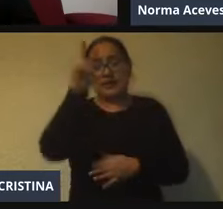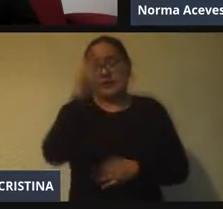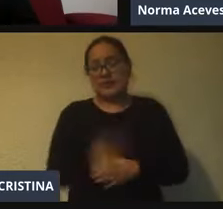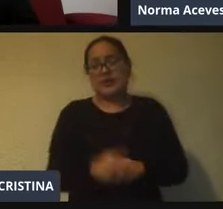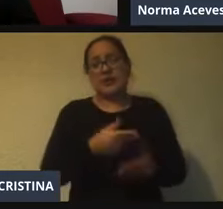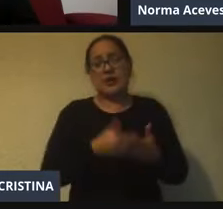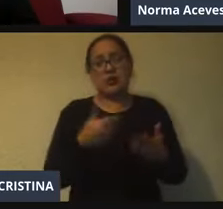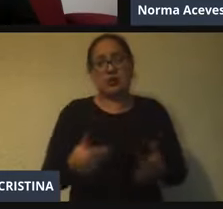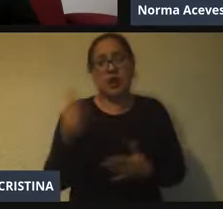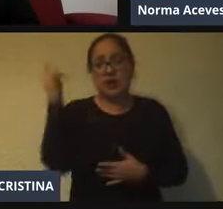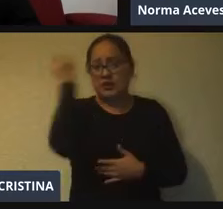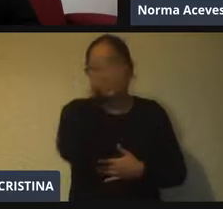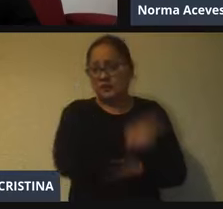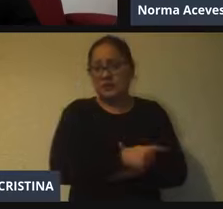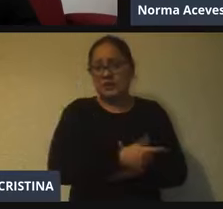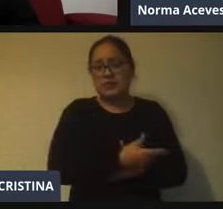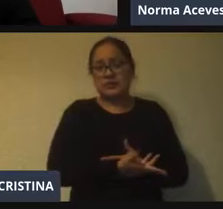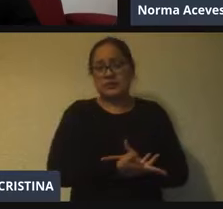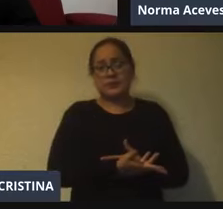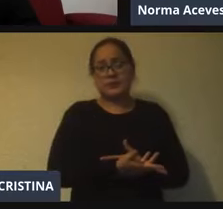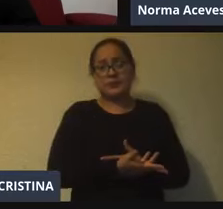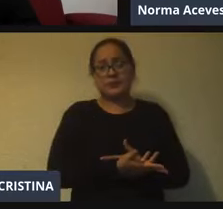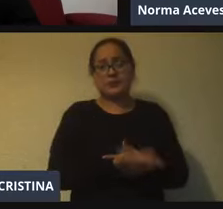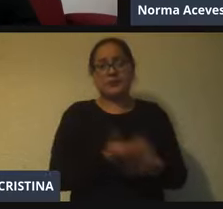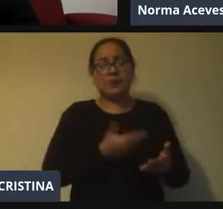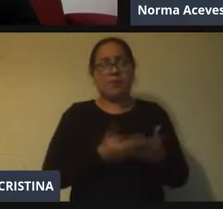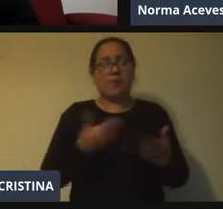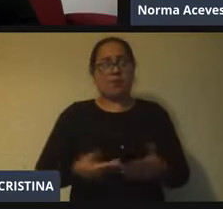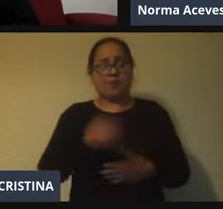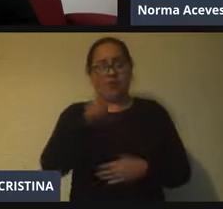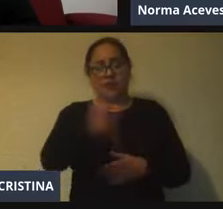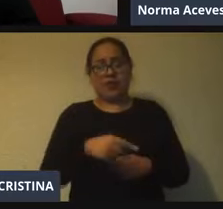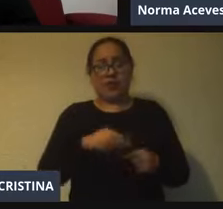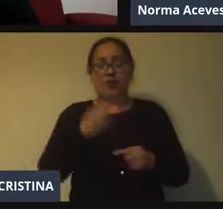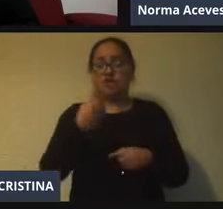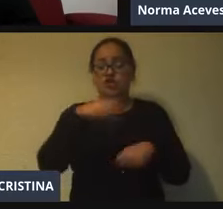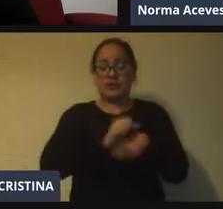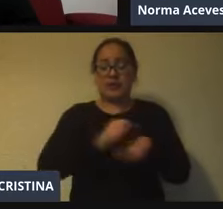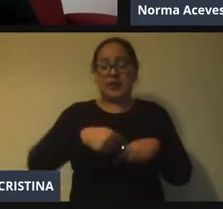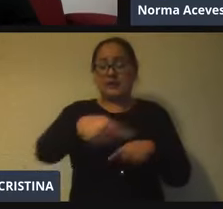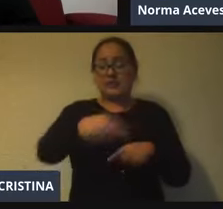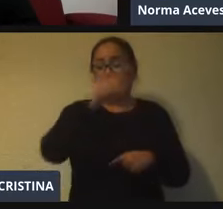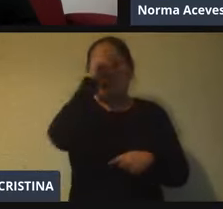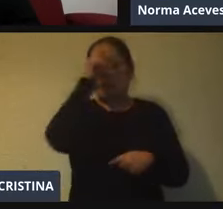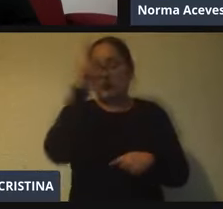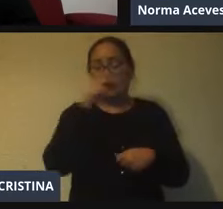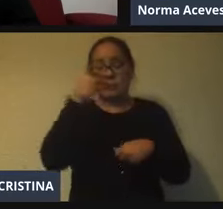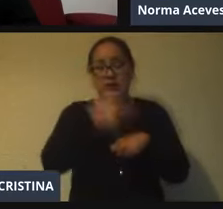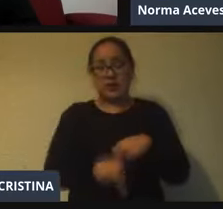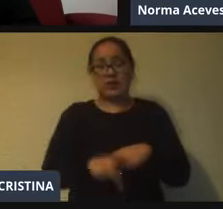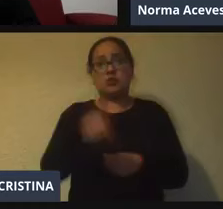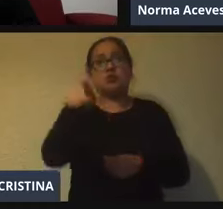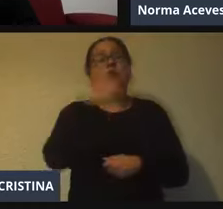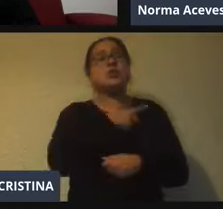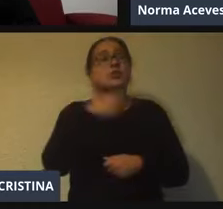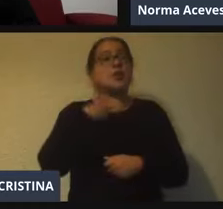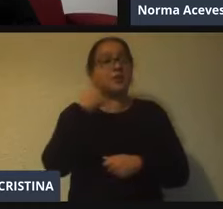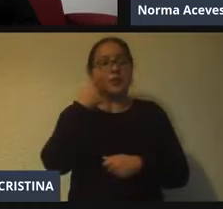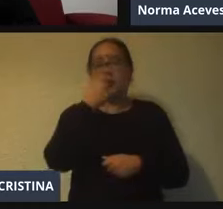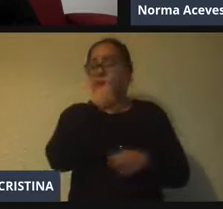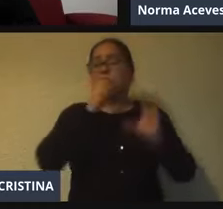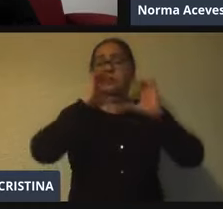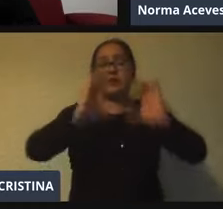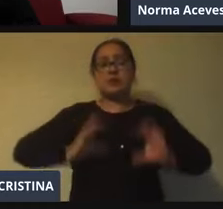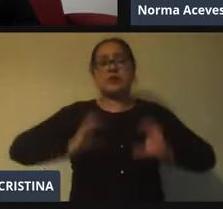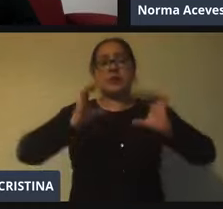esta semana y la próxima son semanas muy complicadas para nuestro país y tenemos que extremar las medidas. Vamos a aguantar